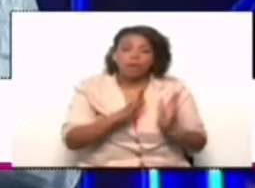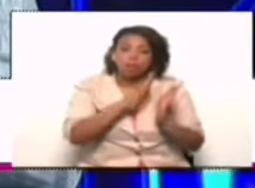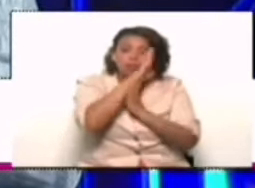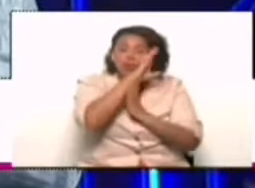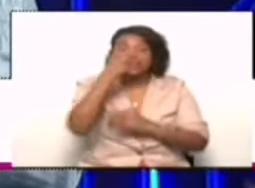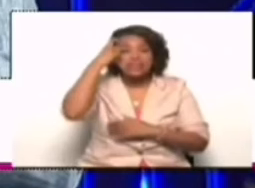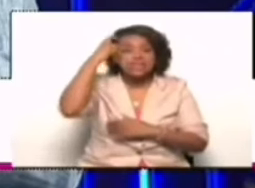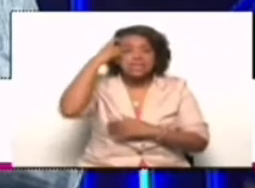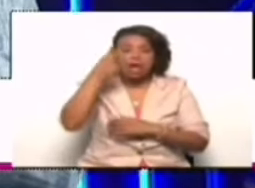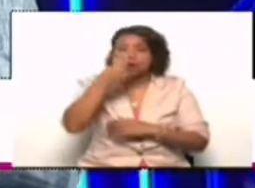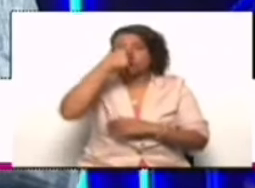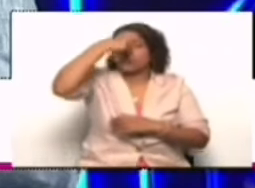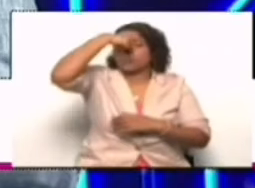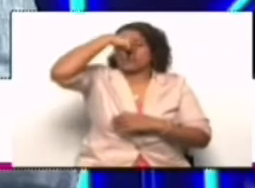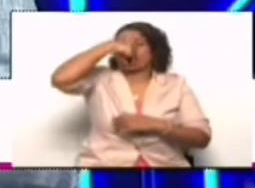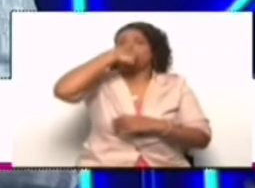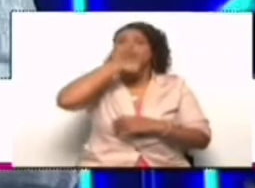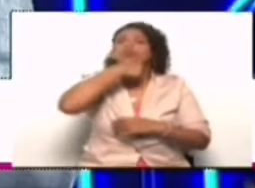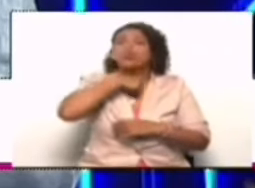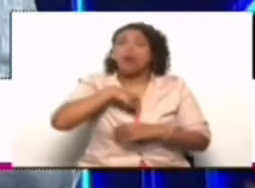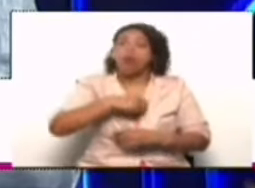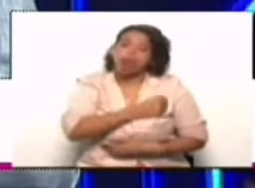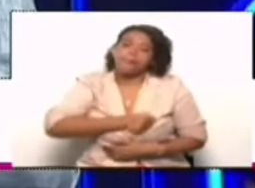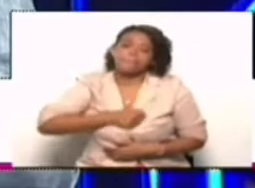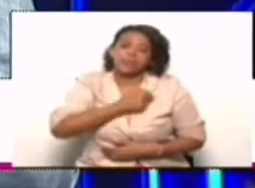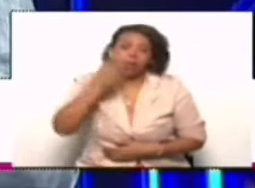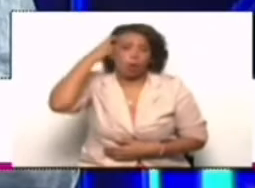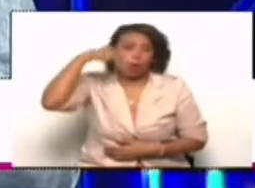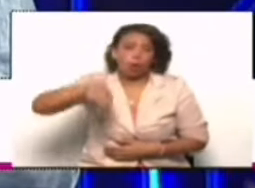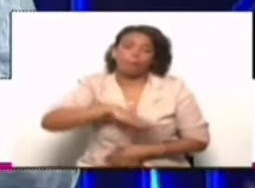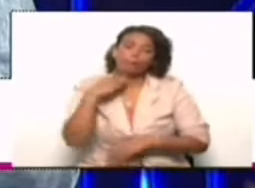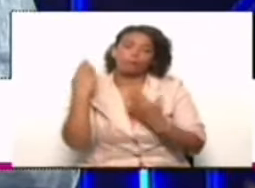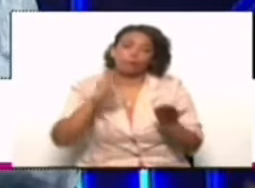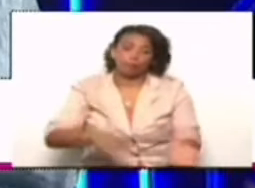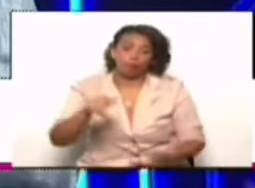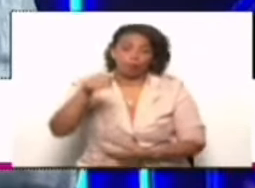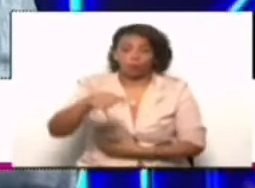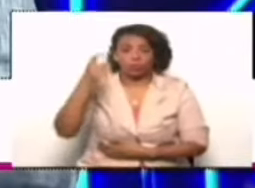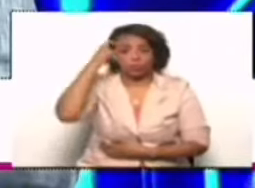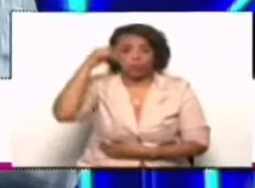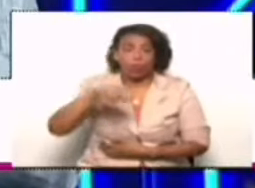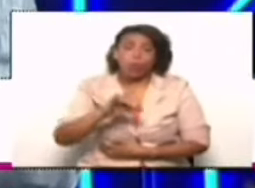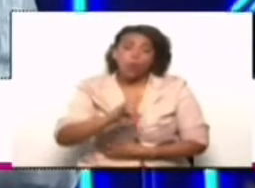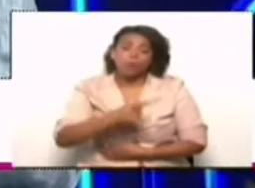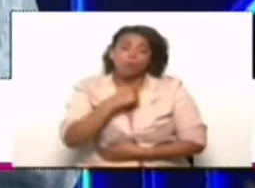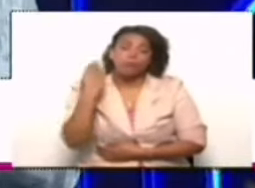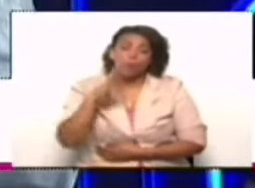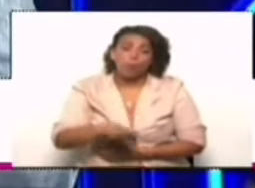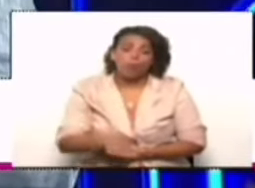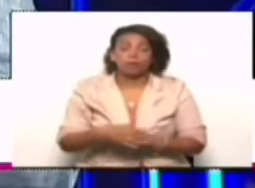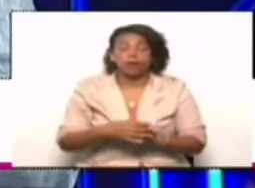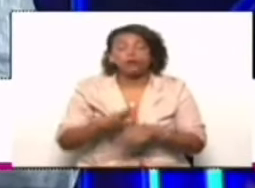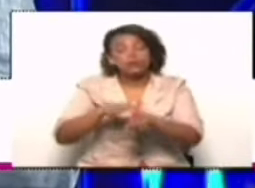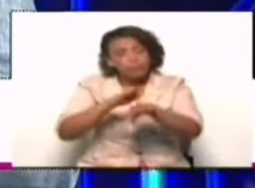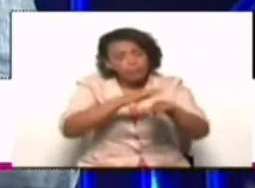días entubado y lamentablemente hoy perdió la vida. Es un gran dolor. Yo lo primero que hago un